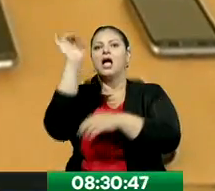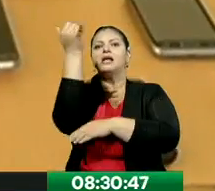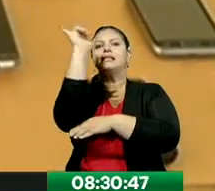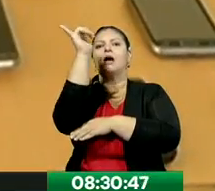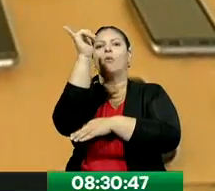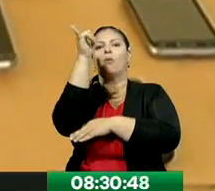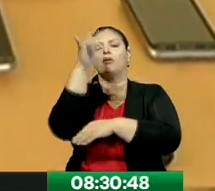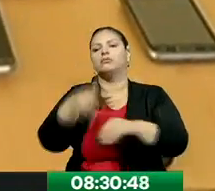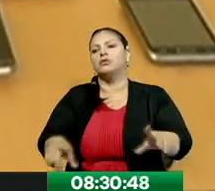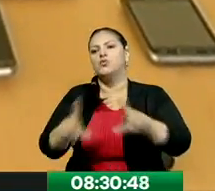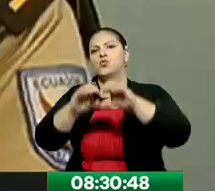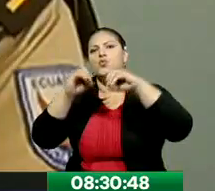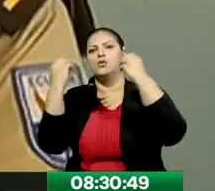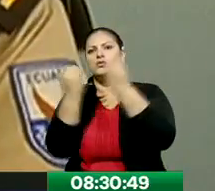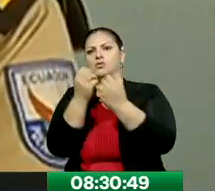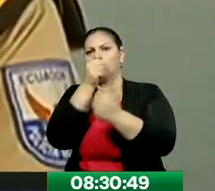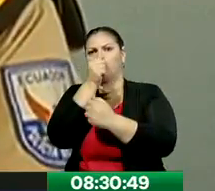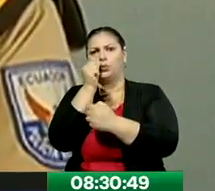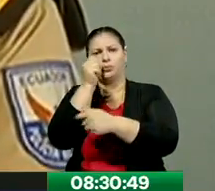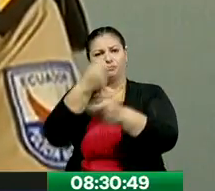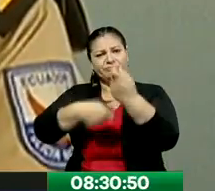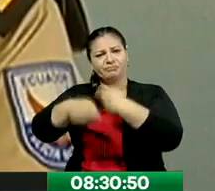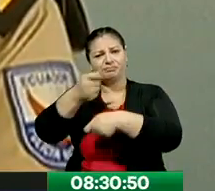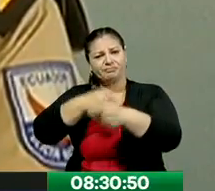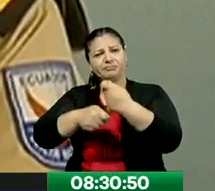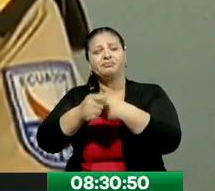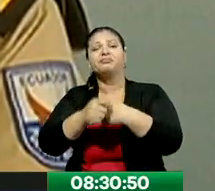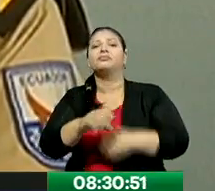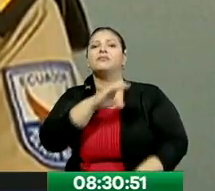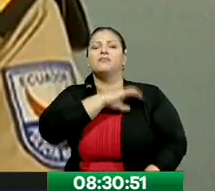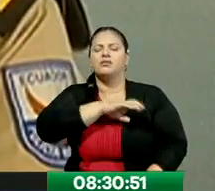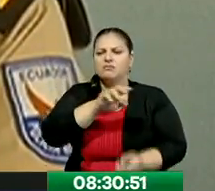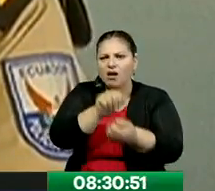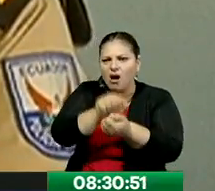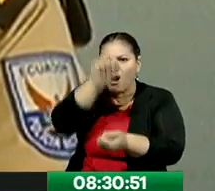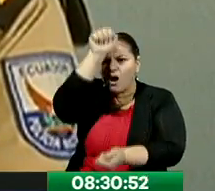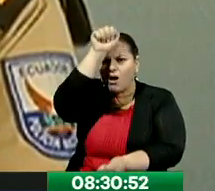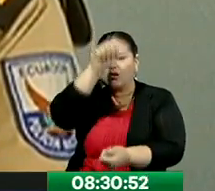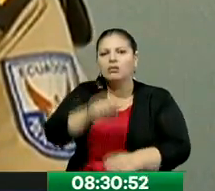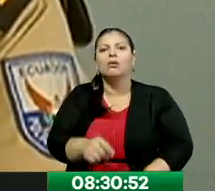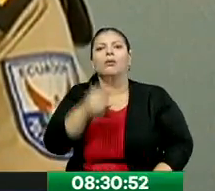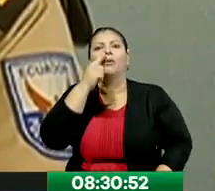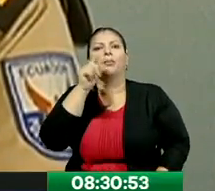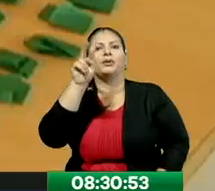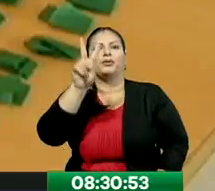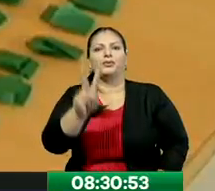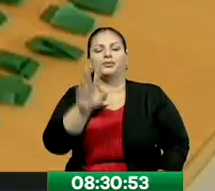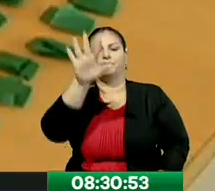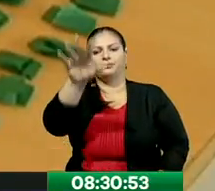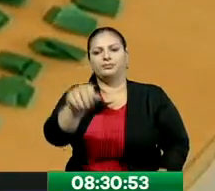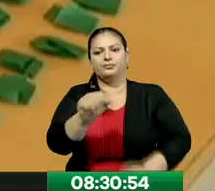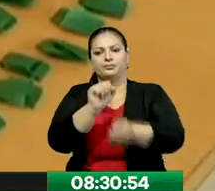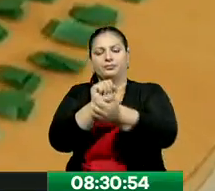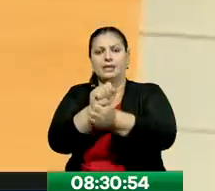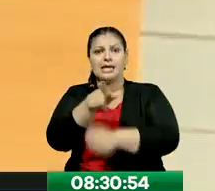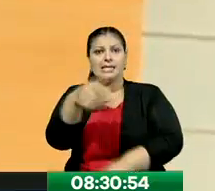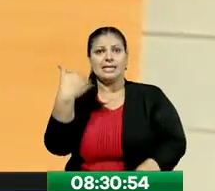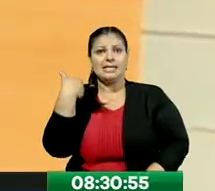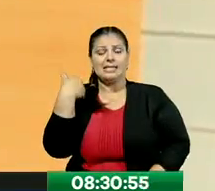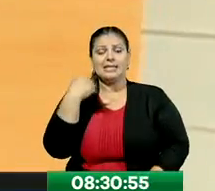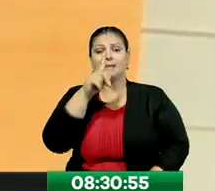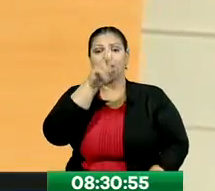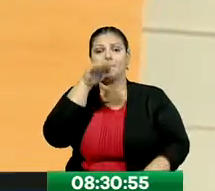dedicada al microtráfico, en donde se logró la detención de 2 ciudadanos y la aprehensión de